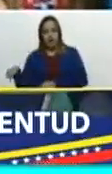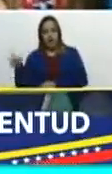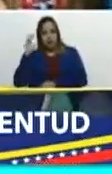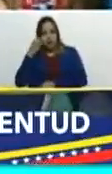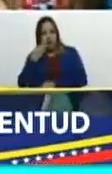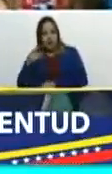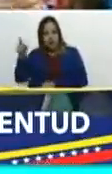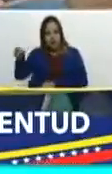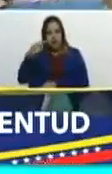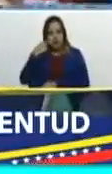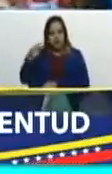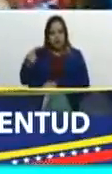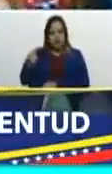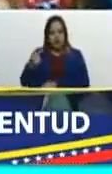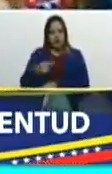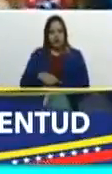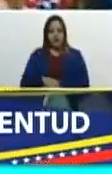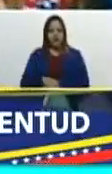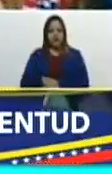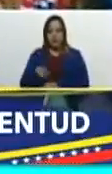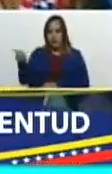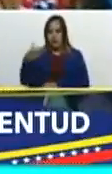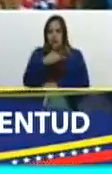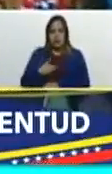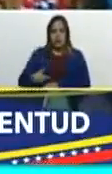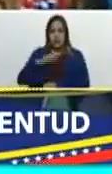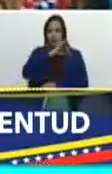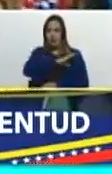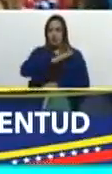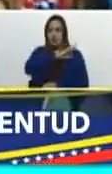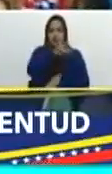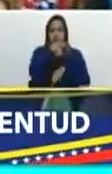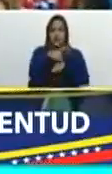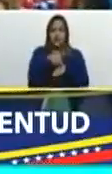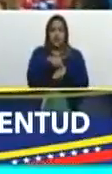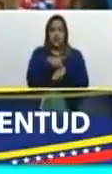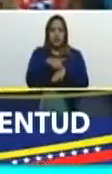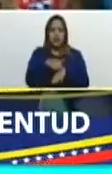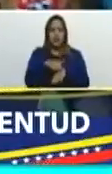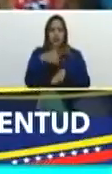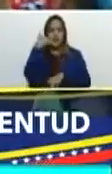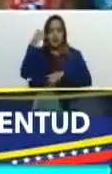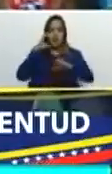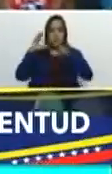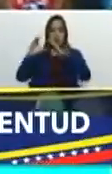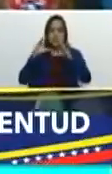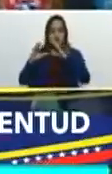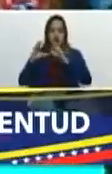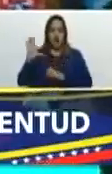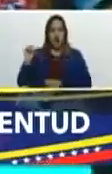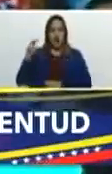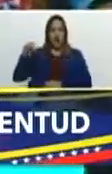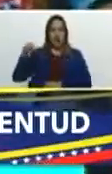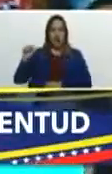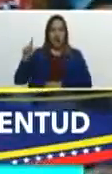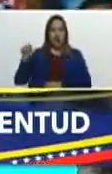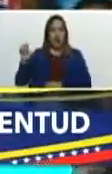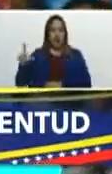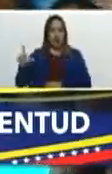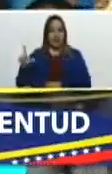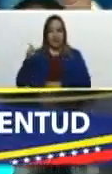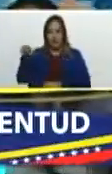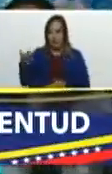lo que va a decir Wilmer José. Marque es el presidente de la Comisión Nacional de Telecomunicaciones, Conatel. El